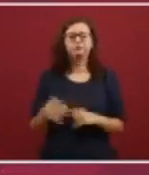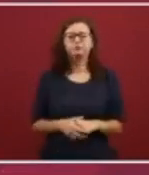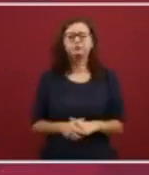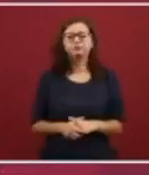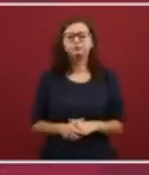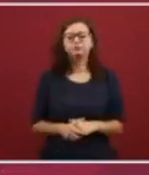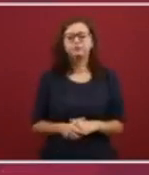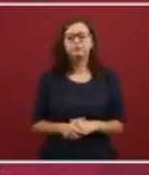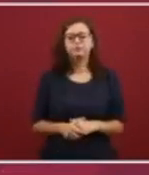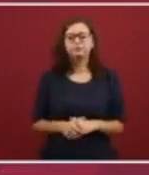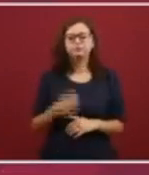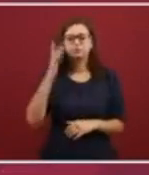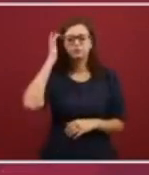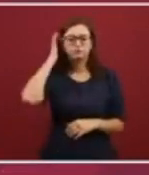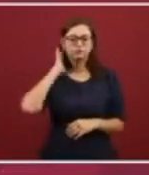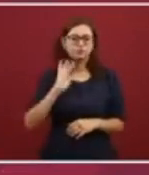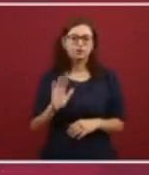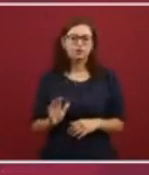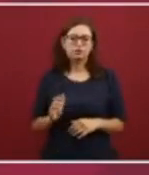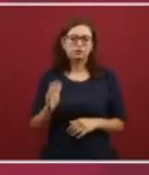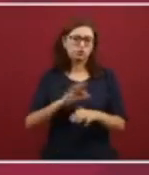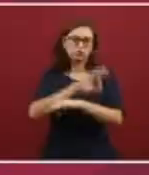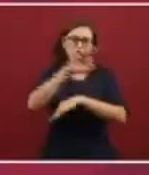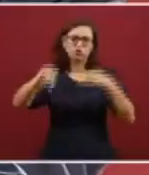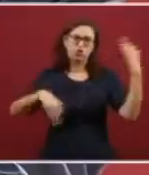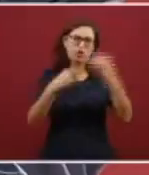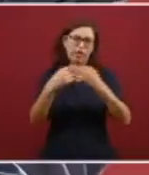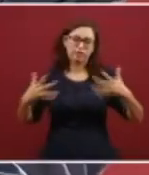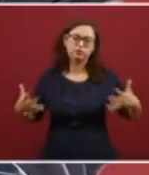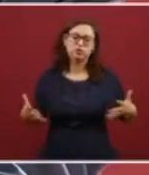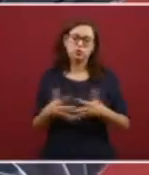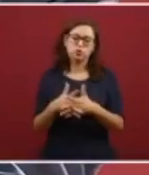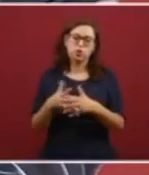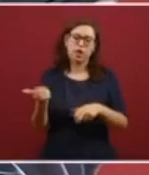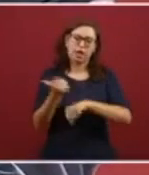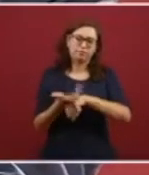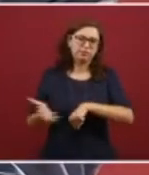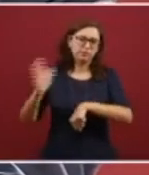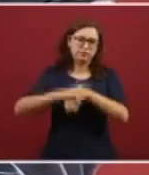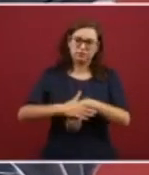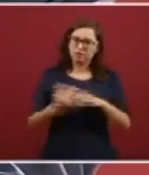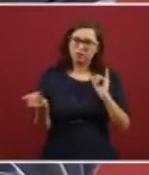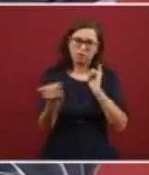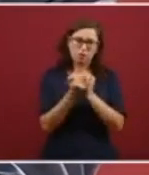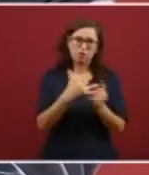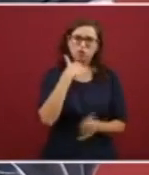en todo el cuerpo administrativo. Ya no hay corrupción tolerada